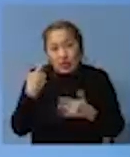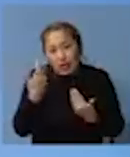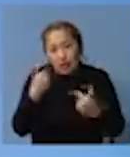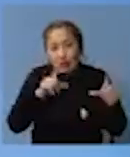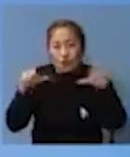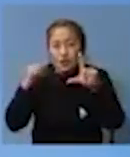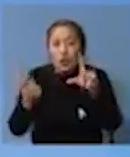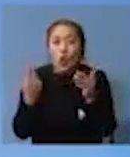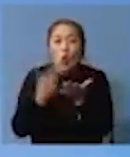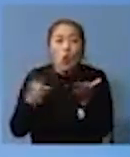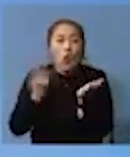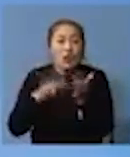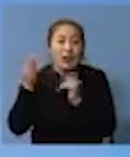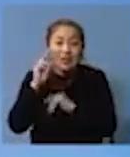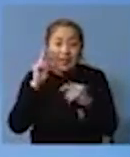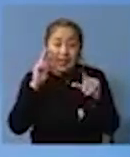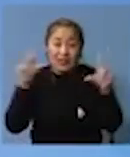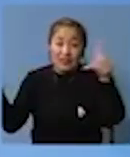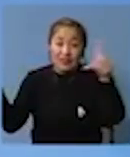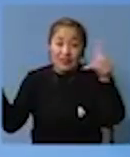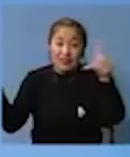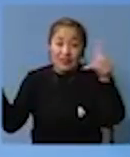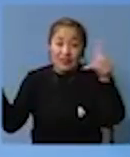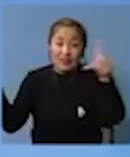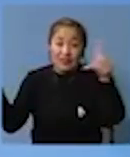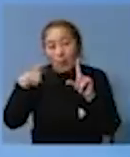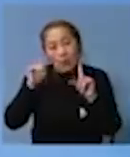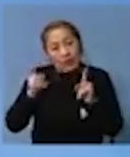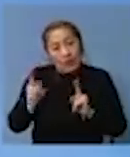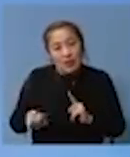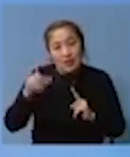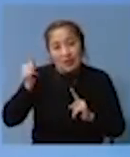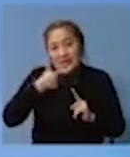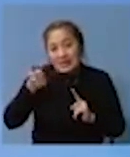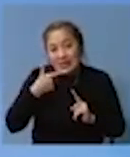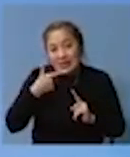a poner de nuevo el video que se viralizó por redes. Pero hablando de Casas,